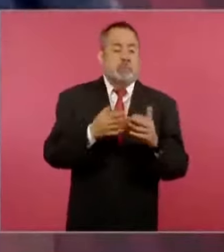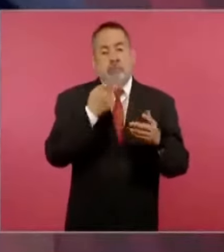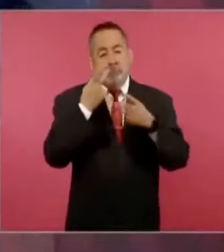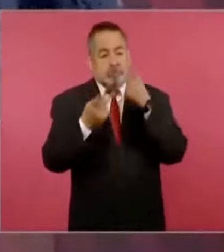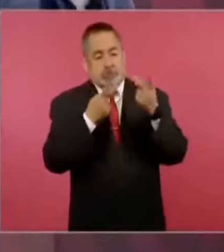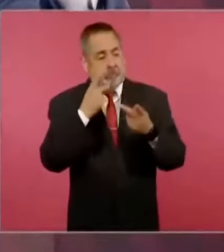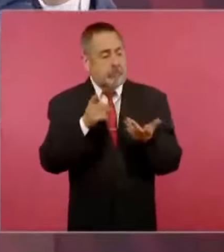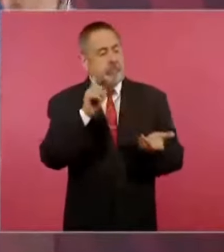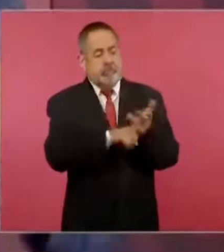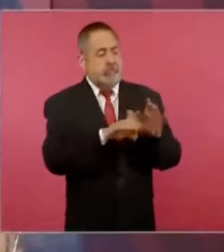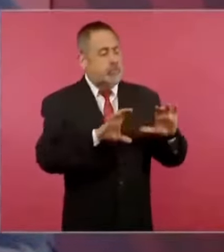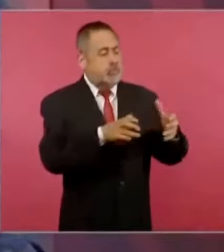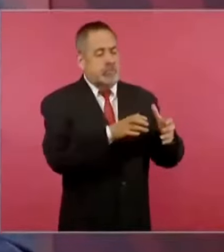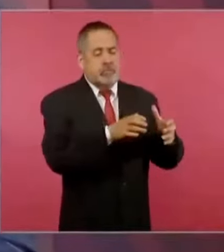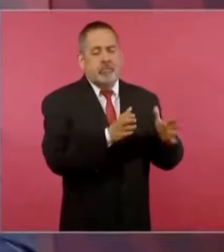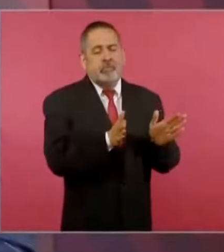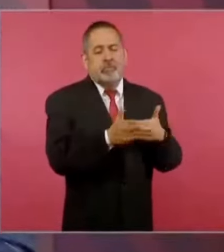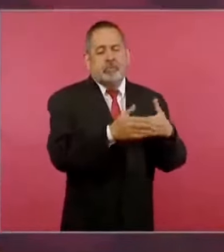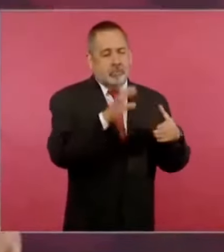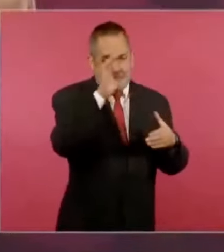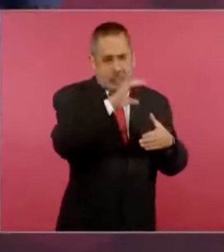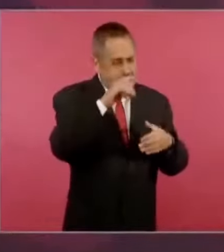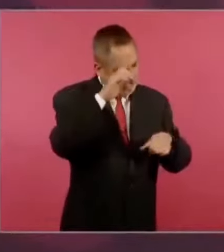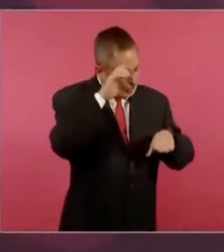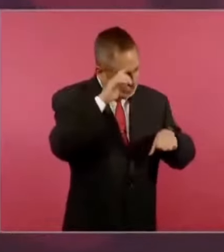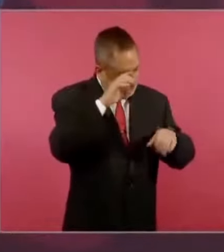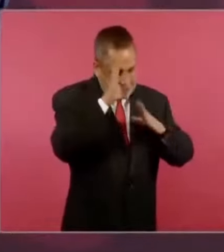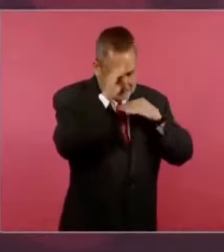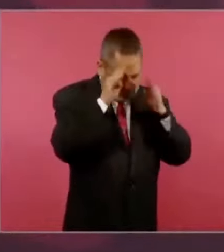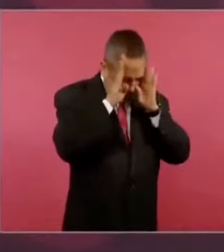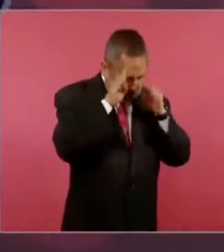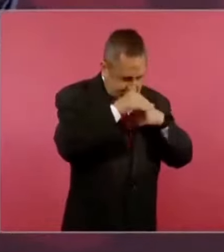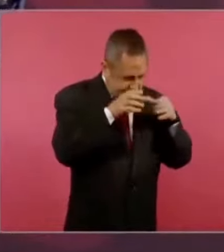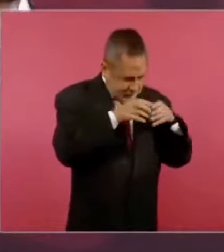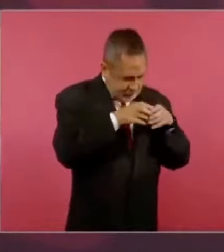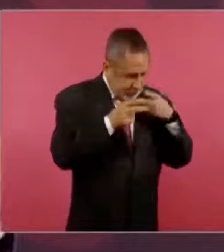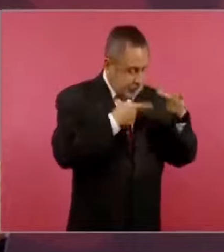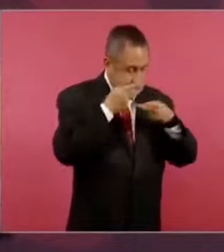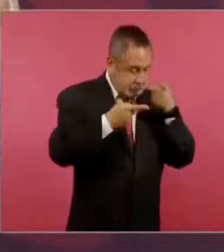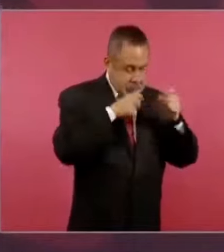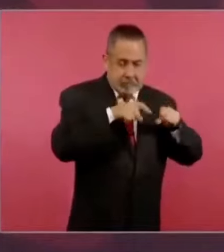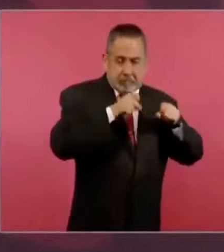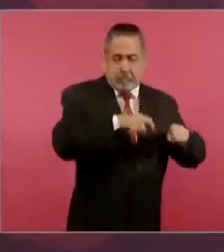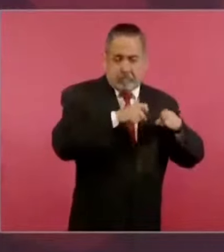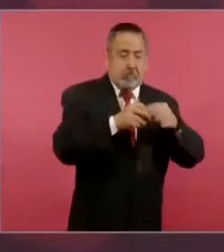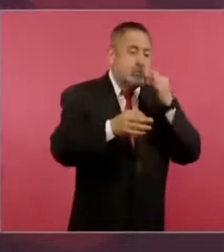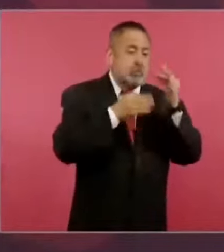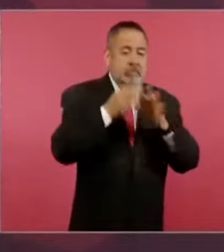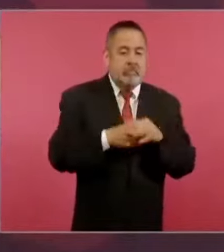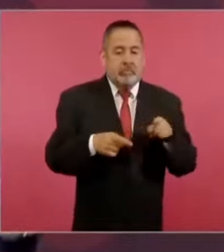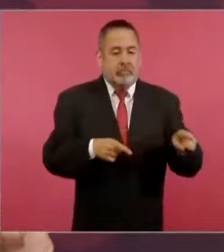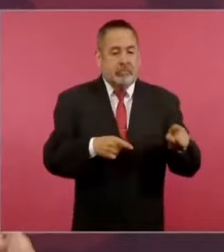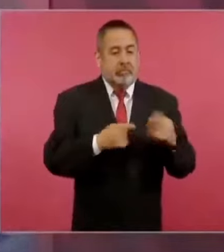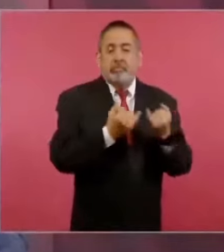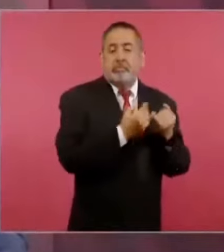del conservadurismo, la narrativa de los medios. Esa es la que estuvo en el debate.